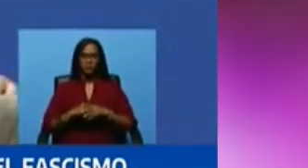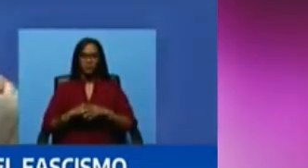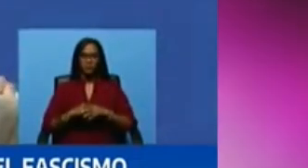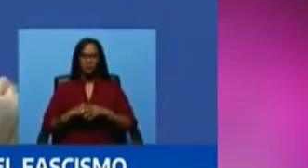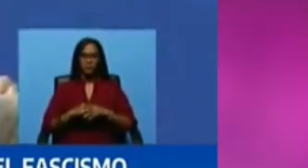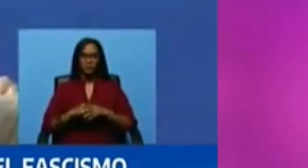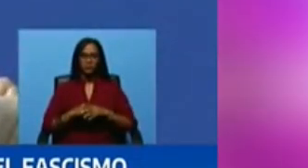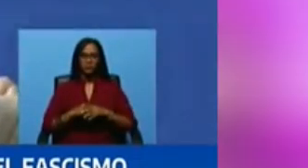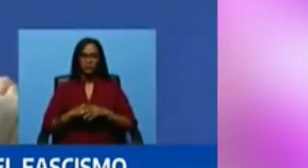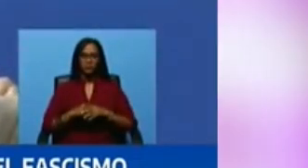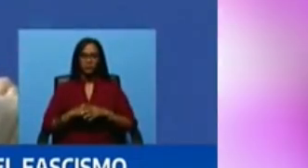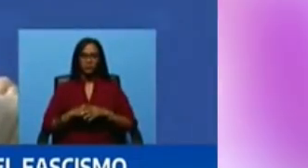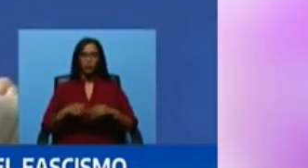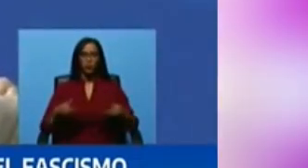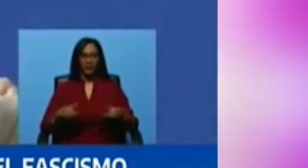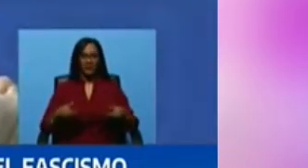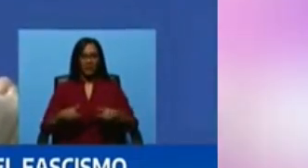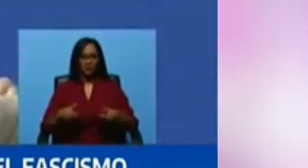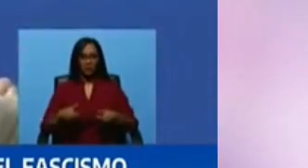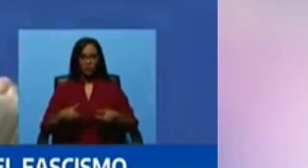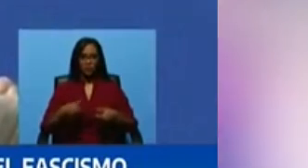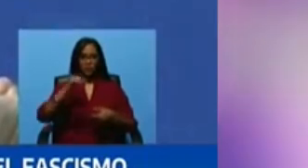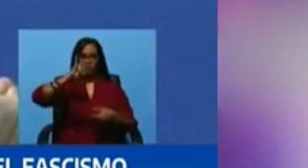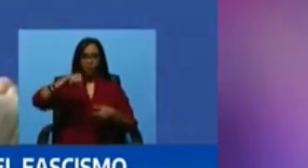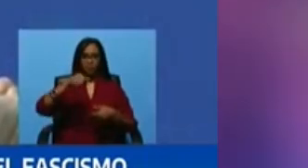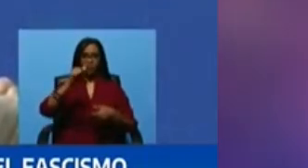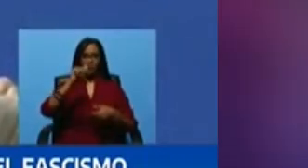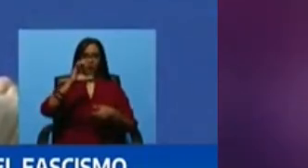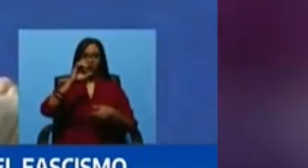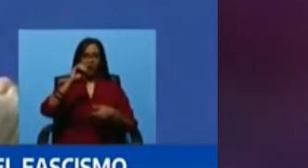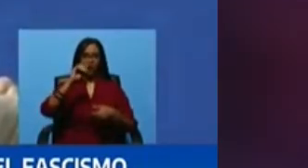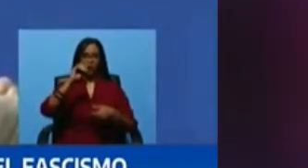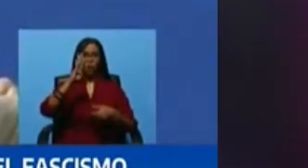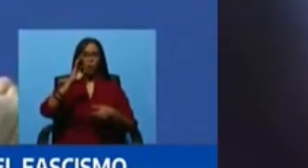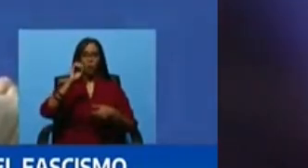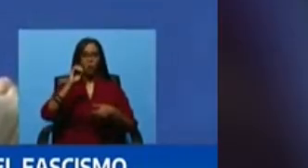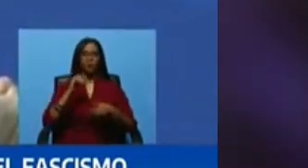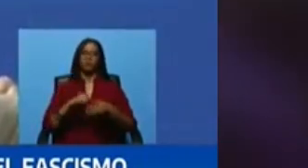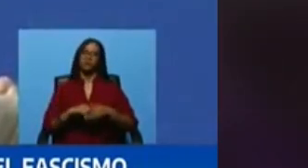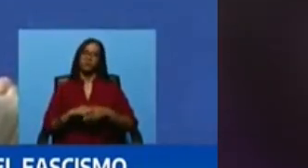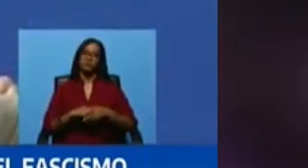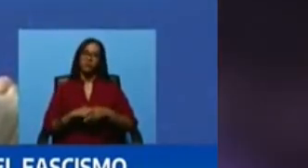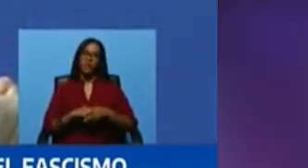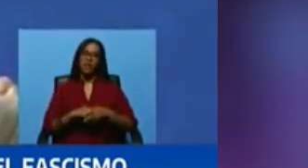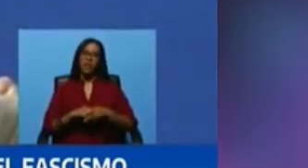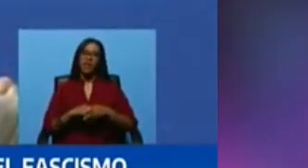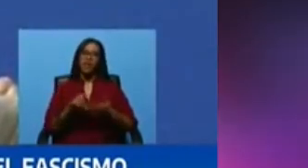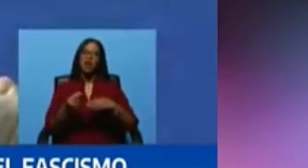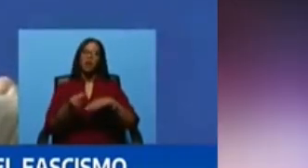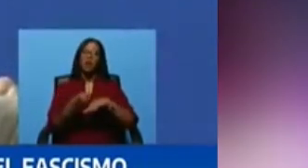Lo intentó Jacobo Arbenz en la Guatemala de los años 50